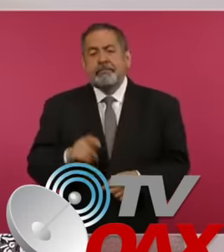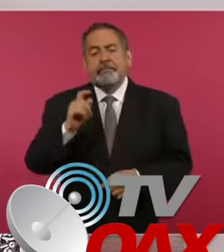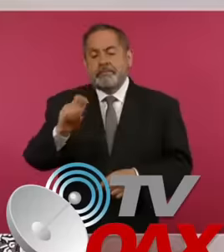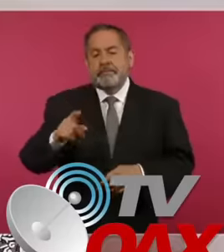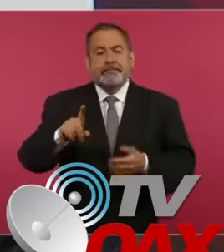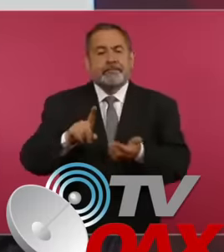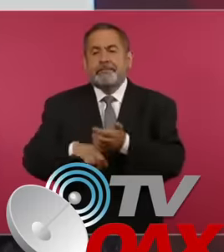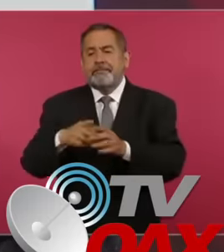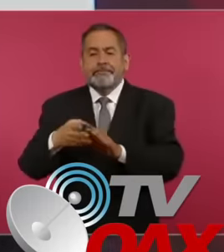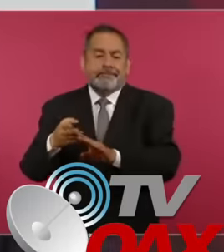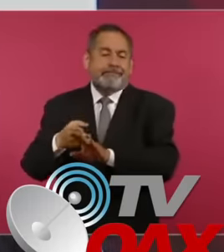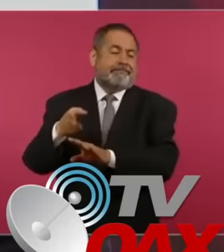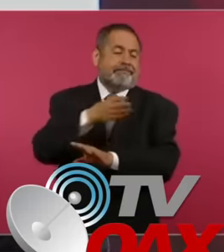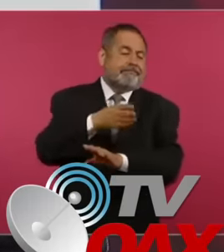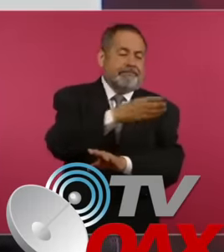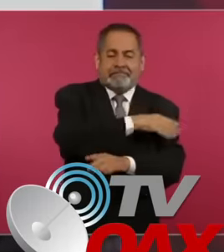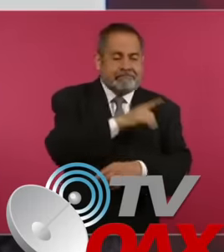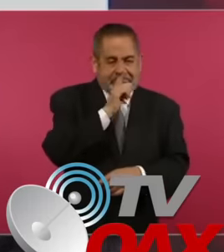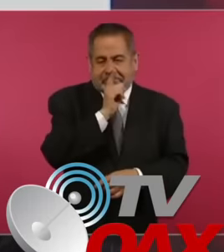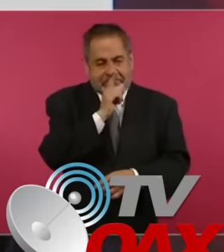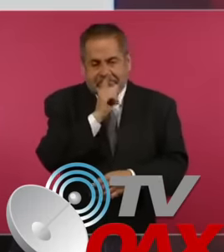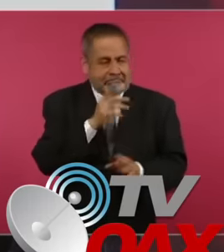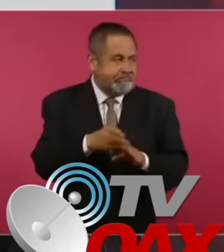mucho durante